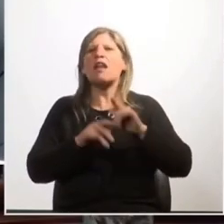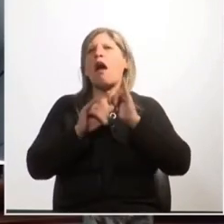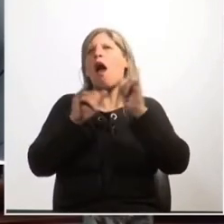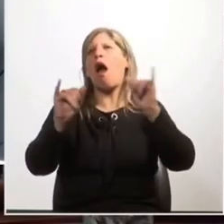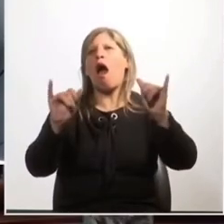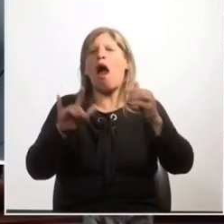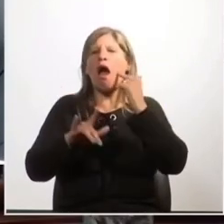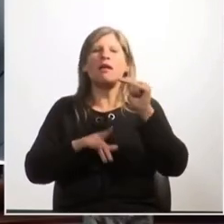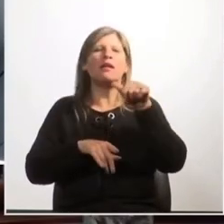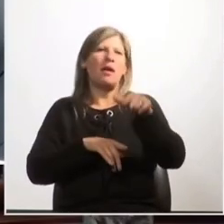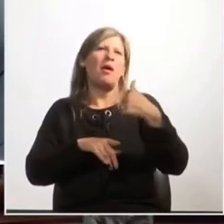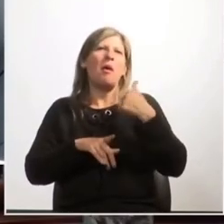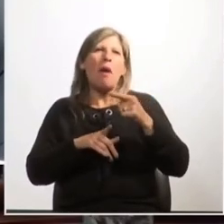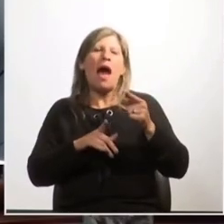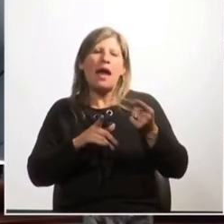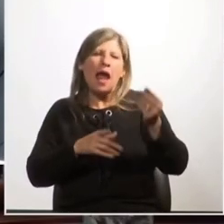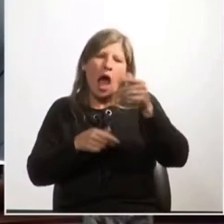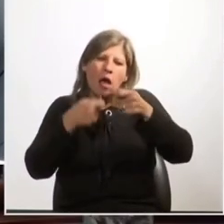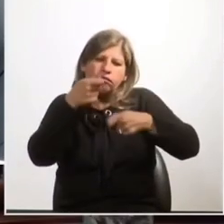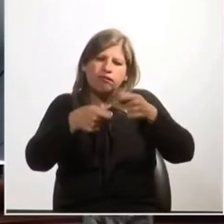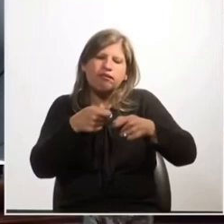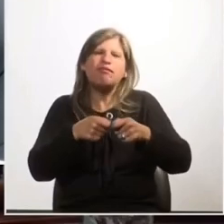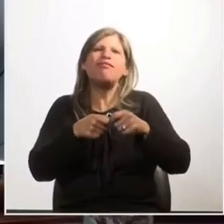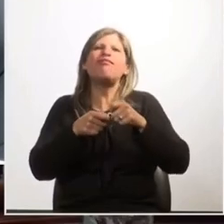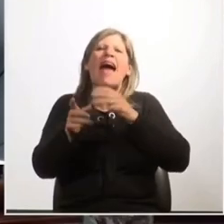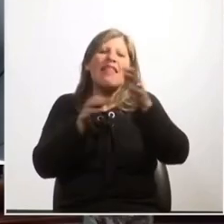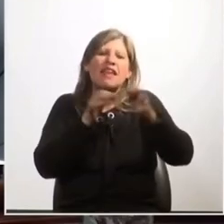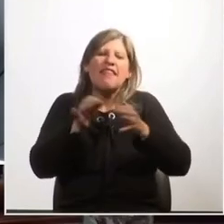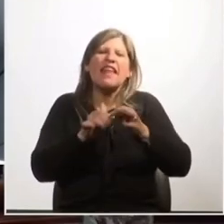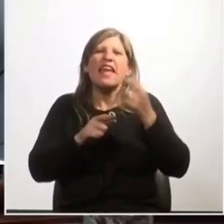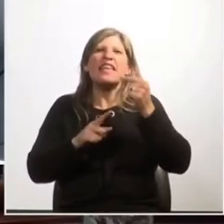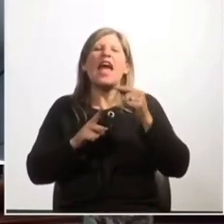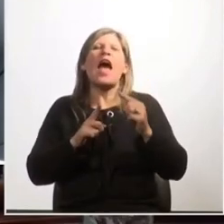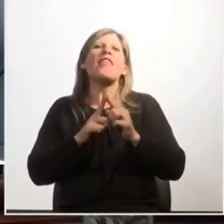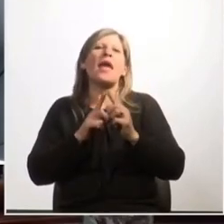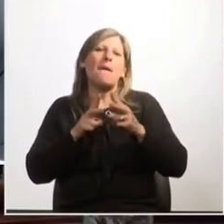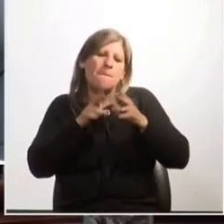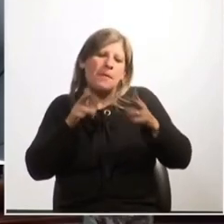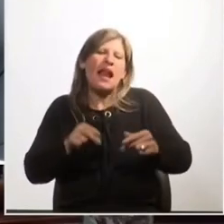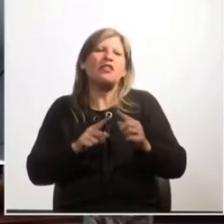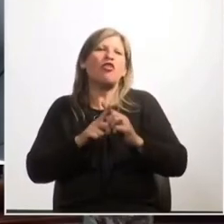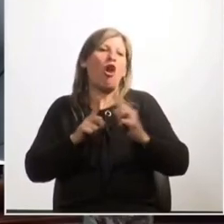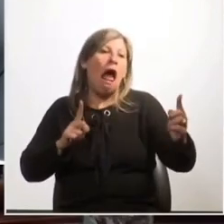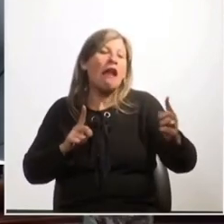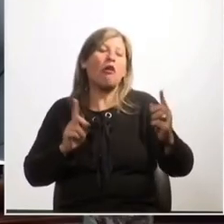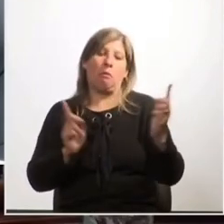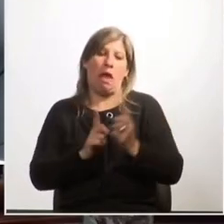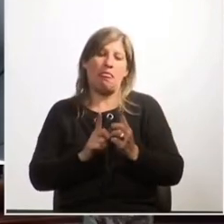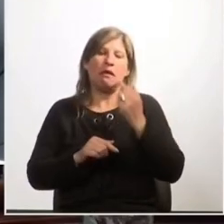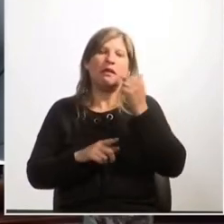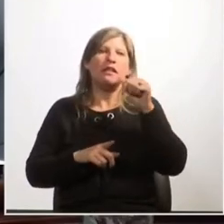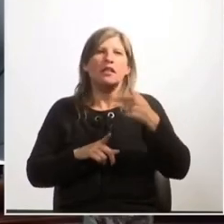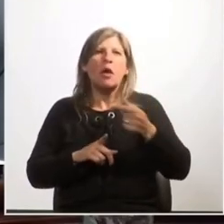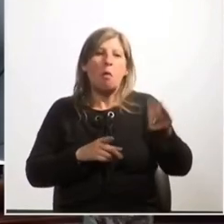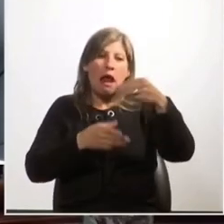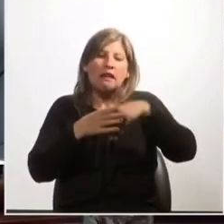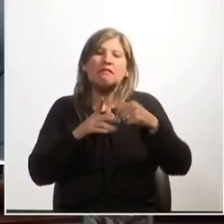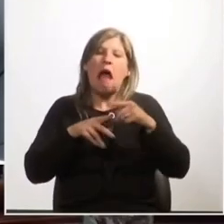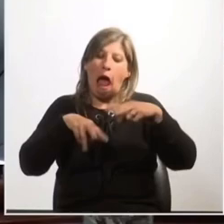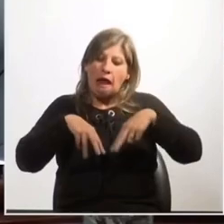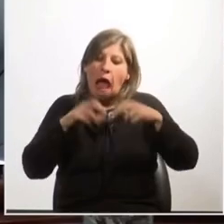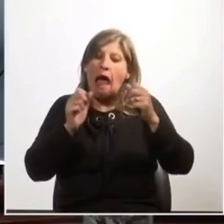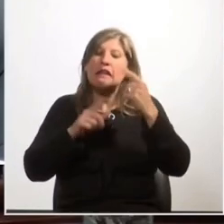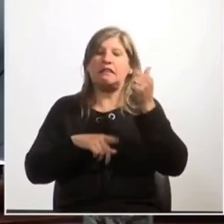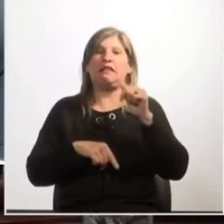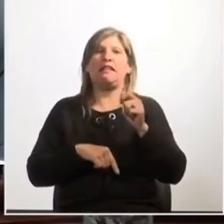una estrategia de mediano y largo plazo, involucrando niveles de inteligencia mayor, análisis,